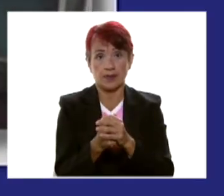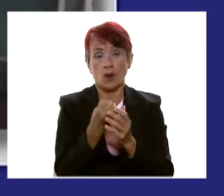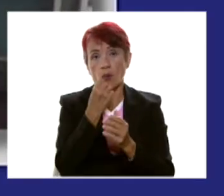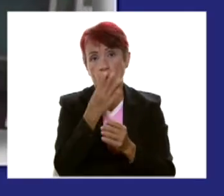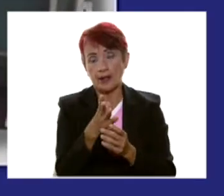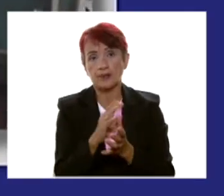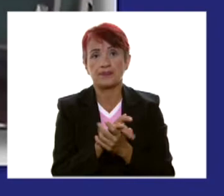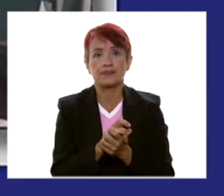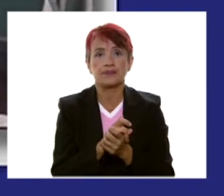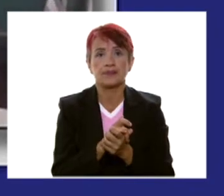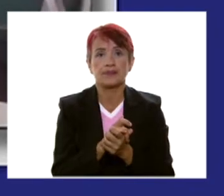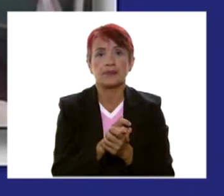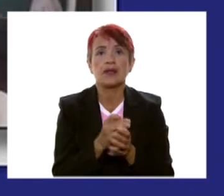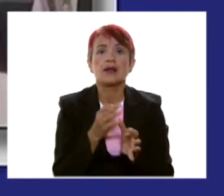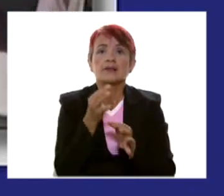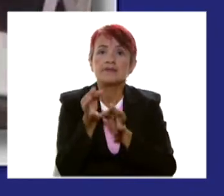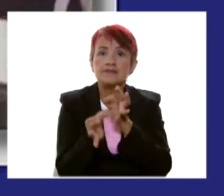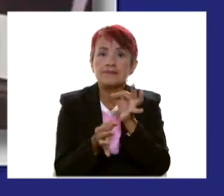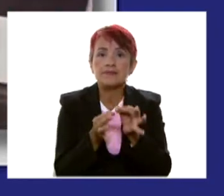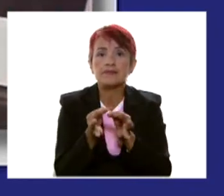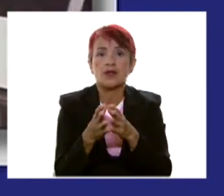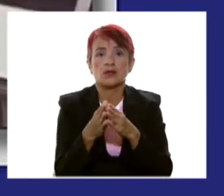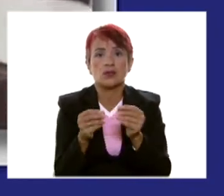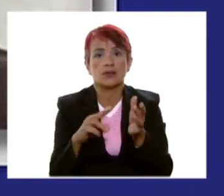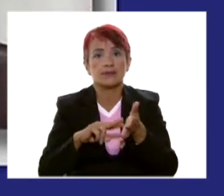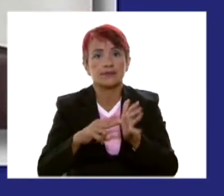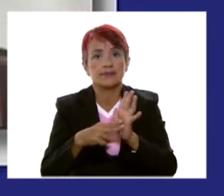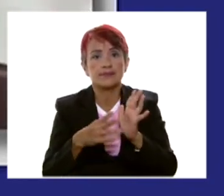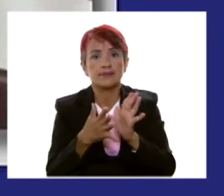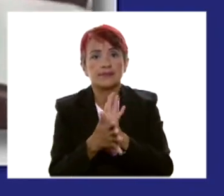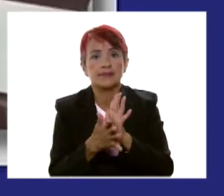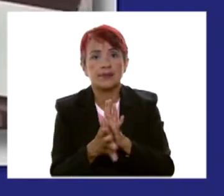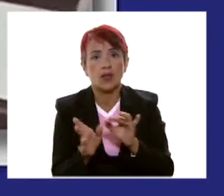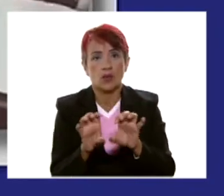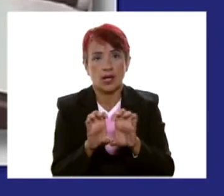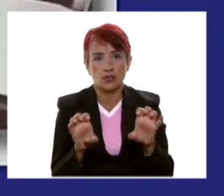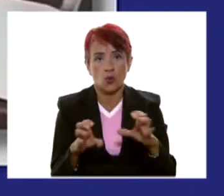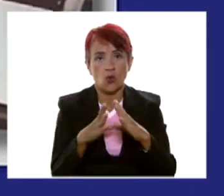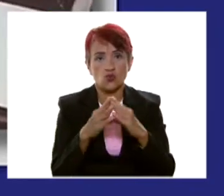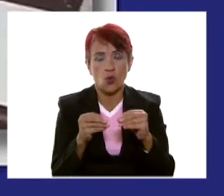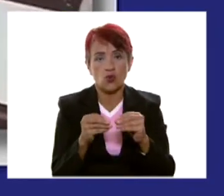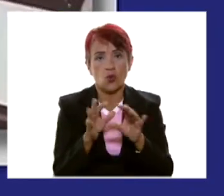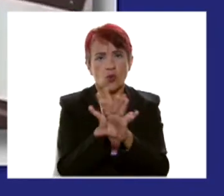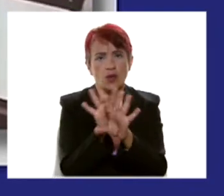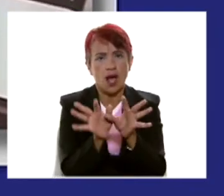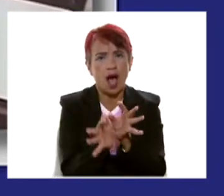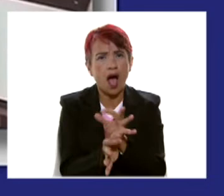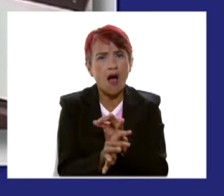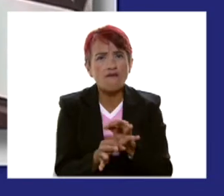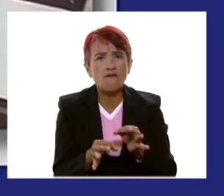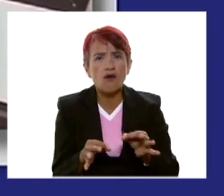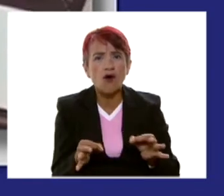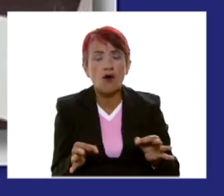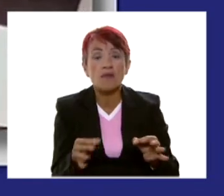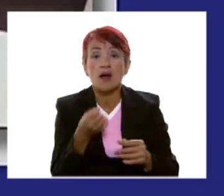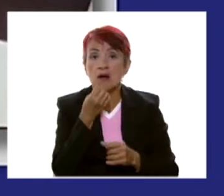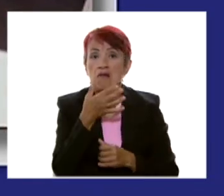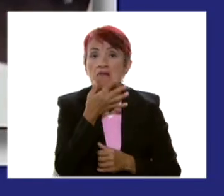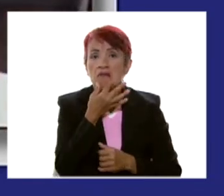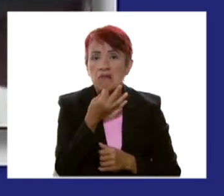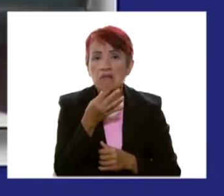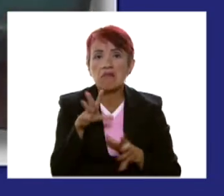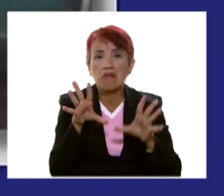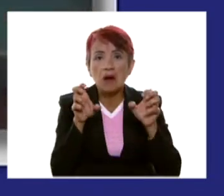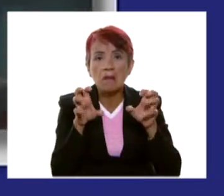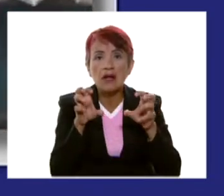Infante. Le voy a presentar mi juego que se llama NeuroGym. Esta es una forma más divertida de